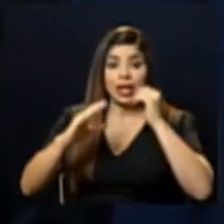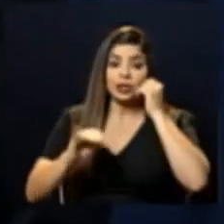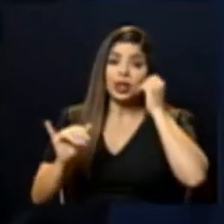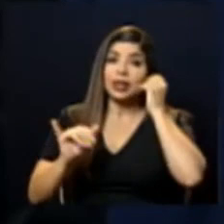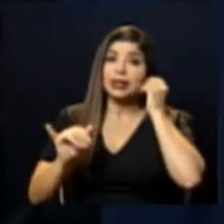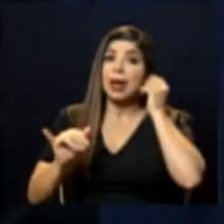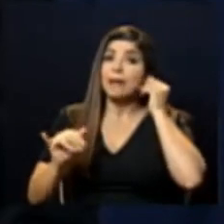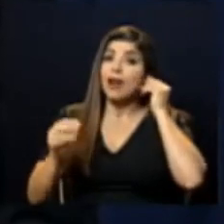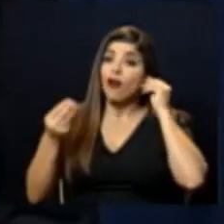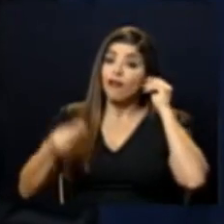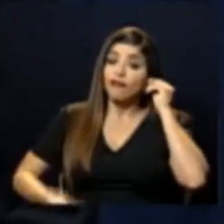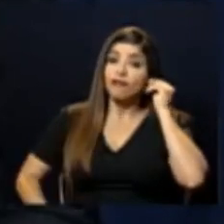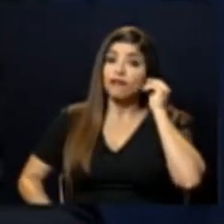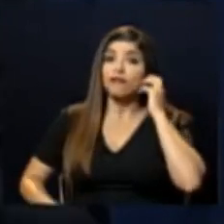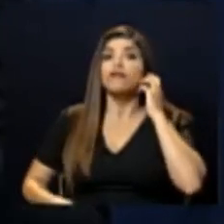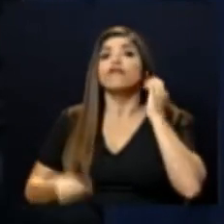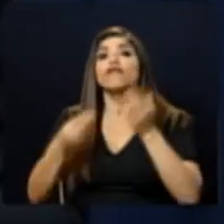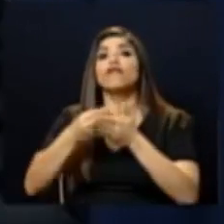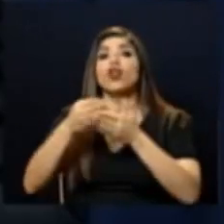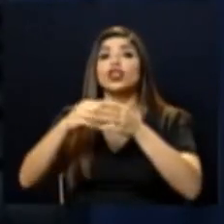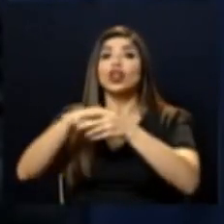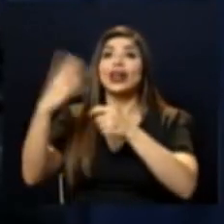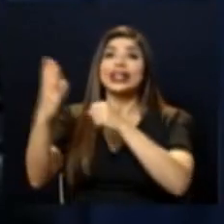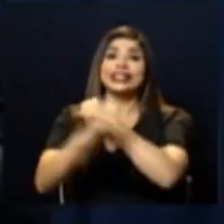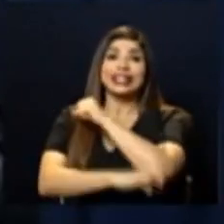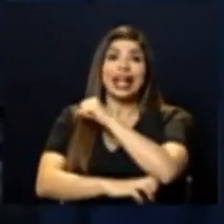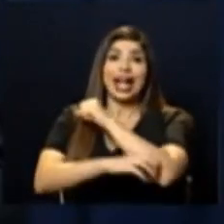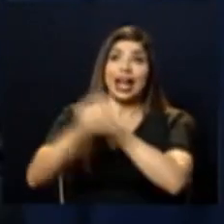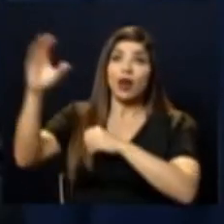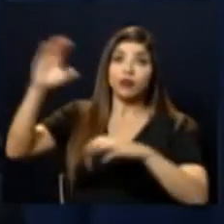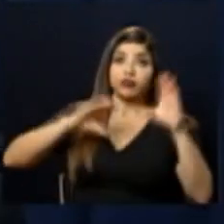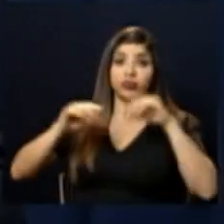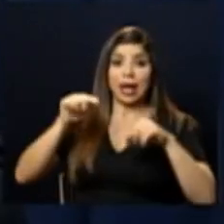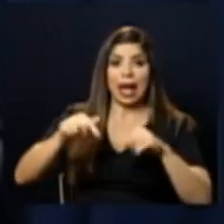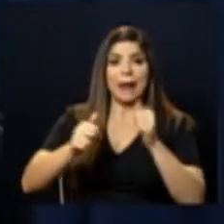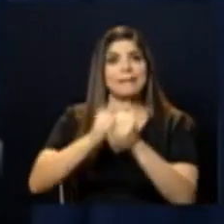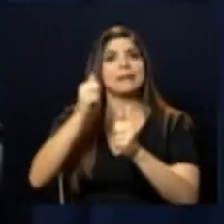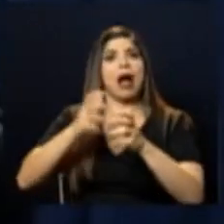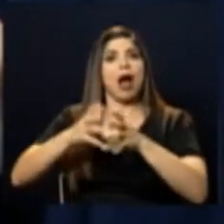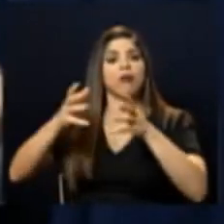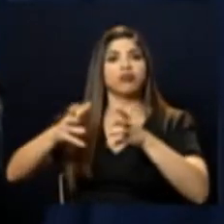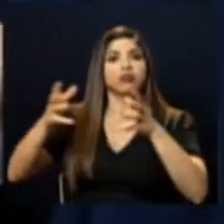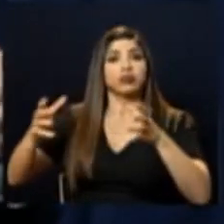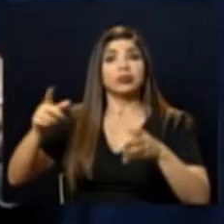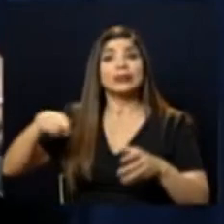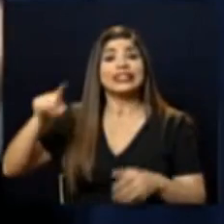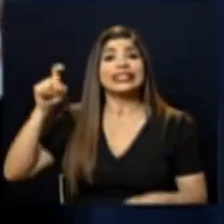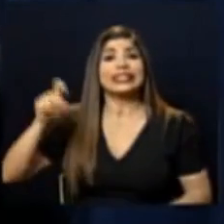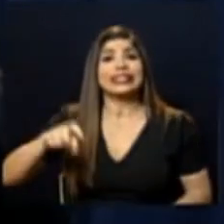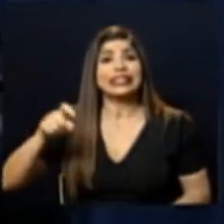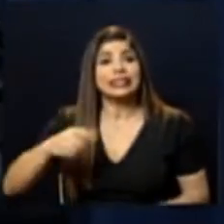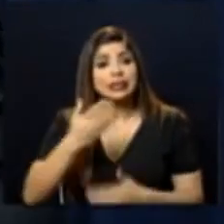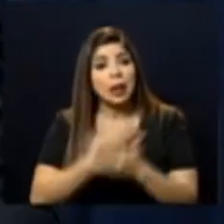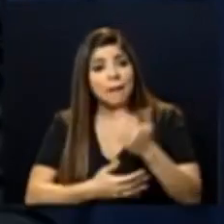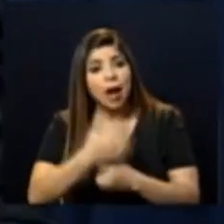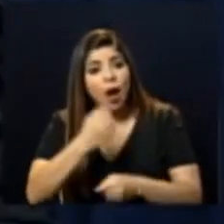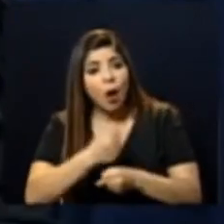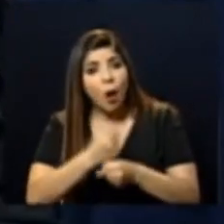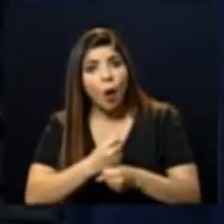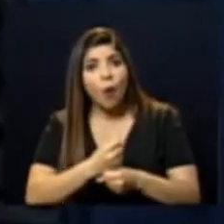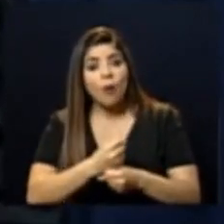la inversión extranjera, es el que hoy crece más y demanda mano de obra